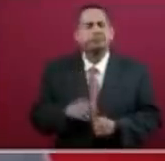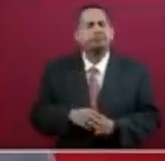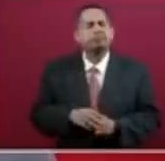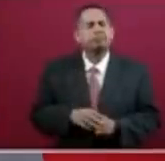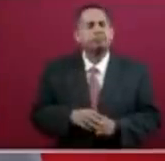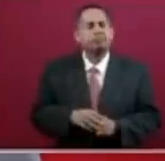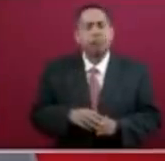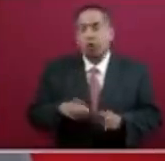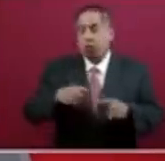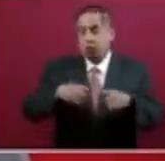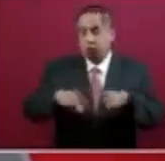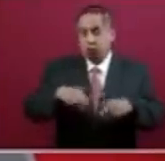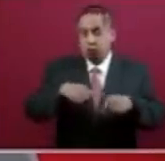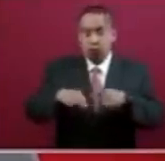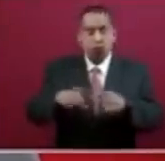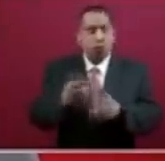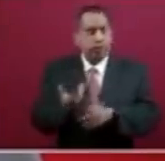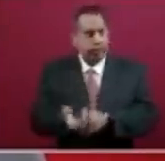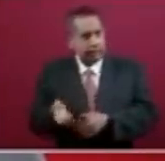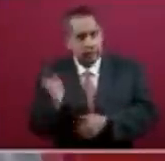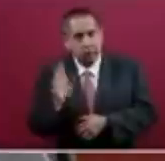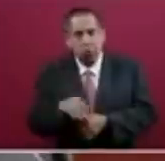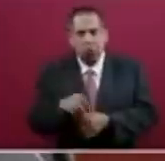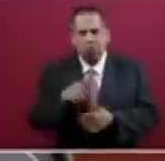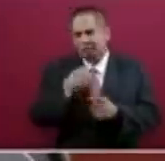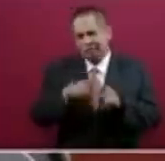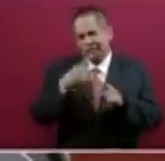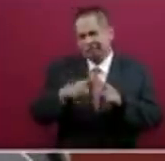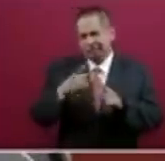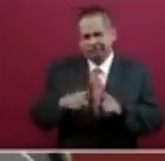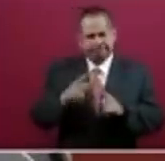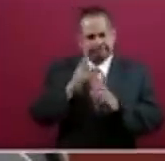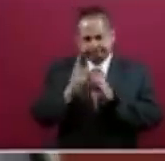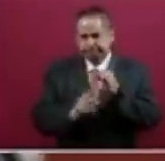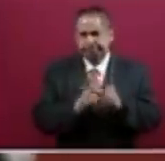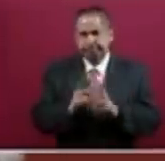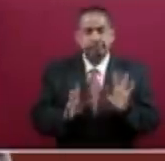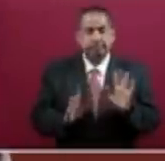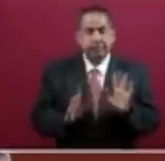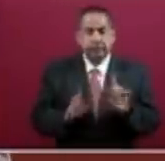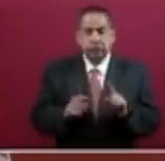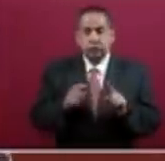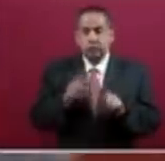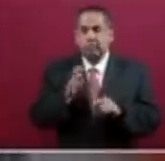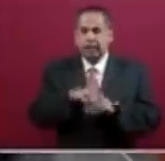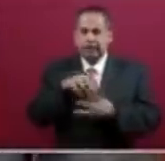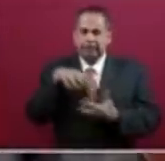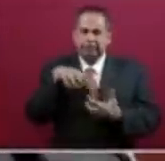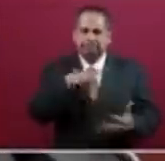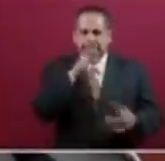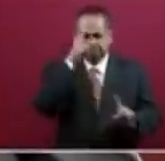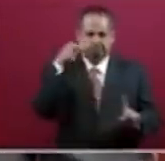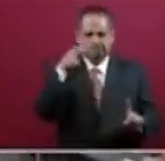también el fútbol y el básquetbol y todos los deportes, pero sí los recursos son para